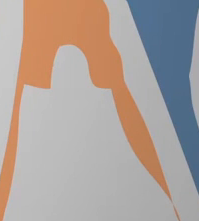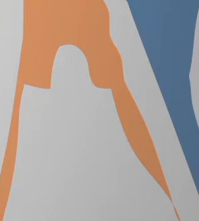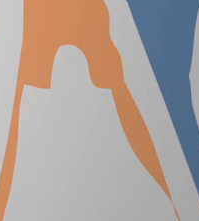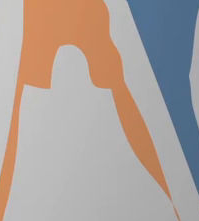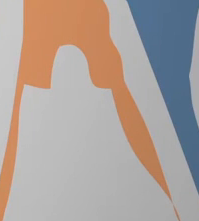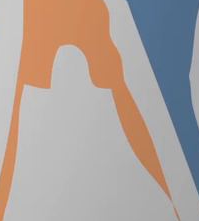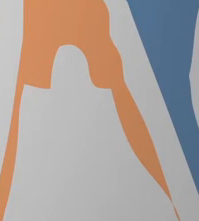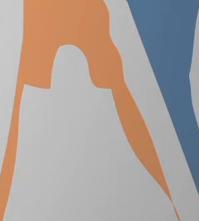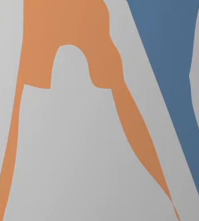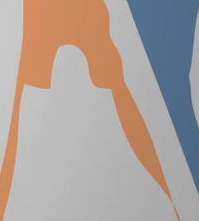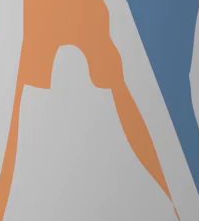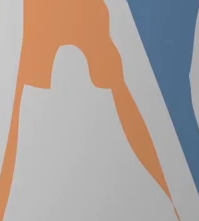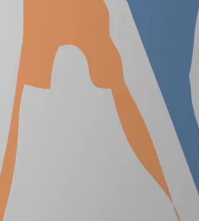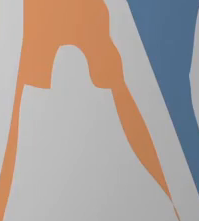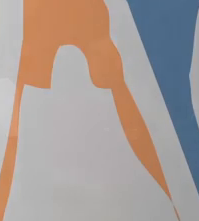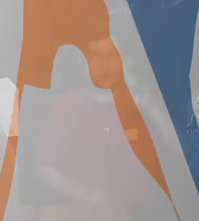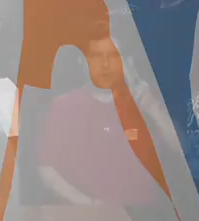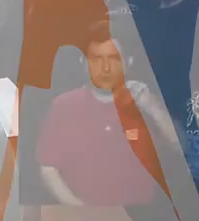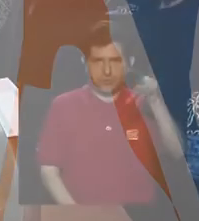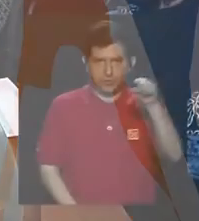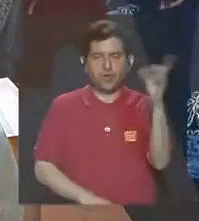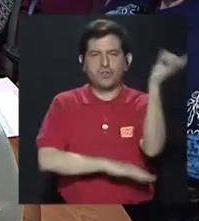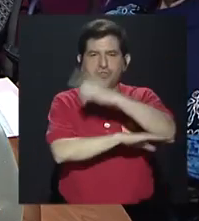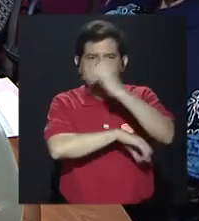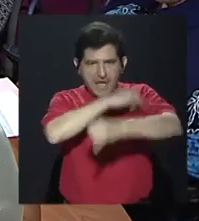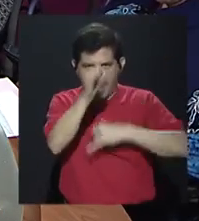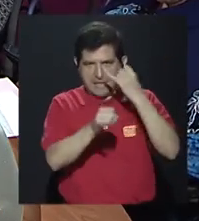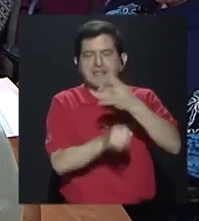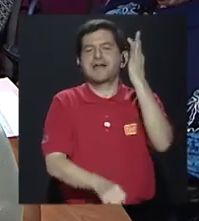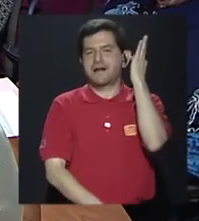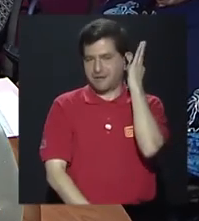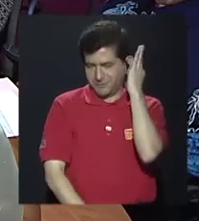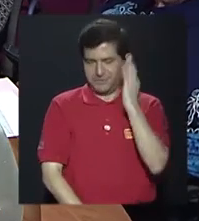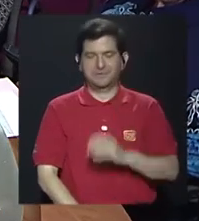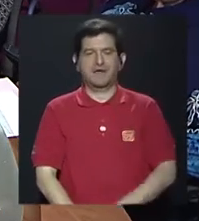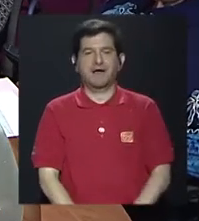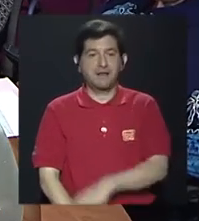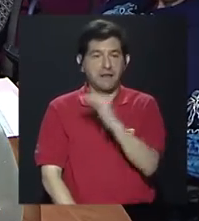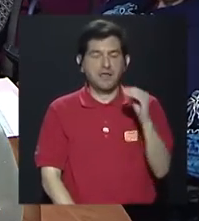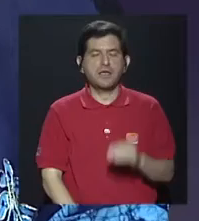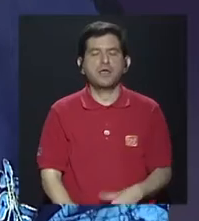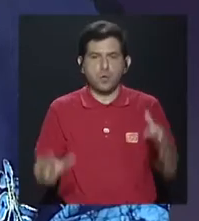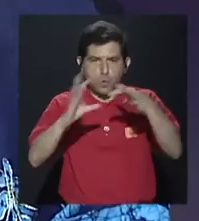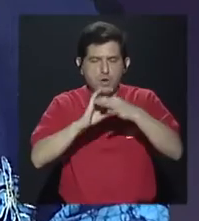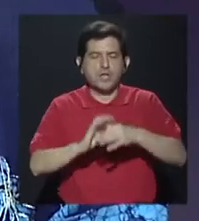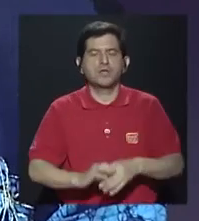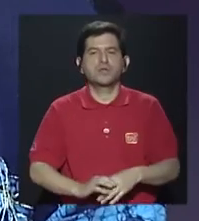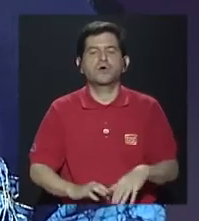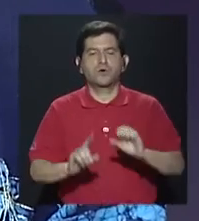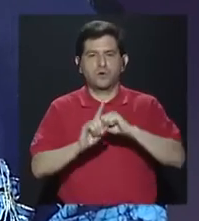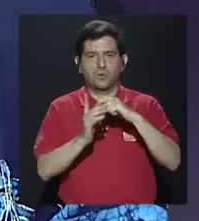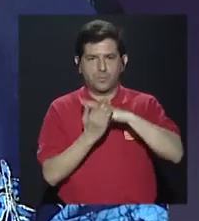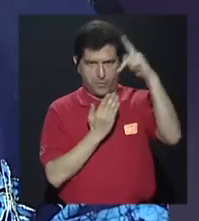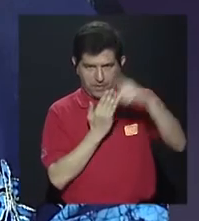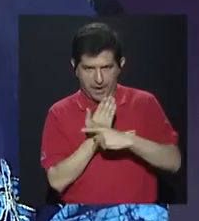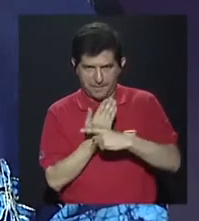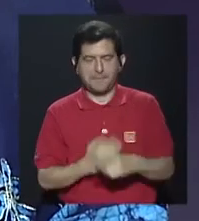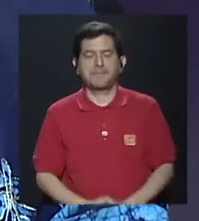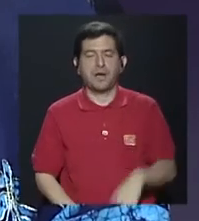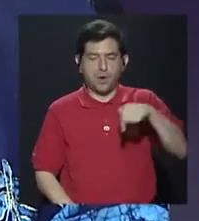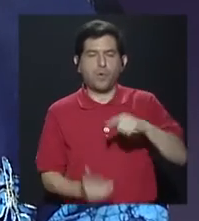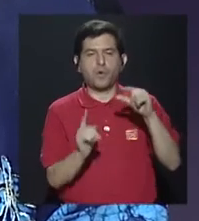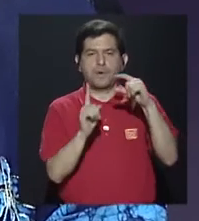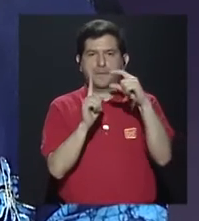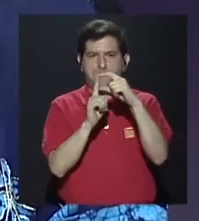Muy buenas. En conmemoración del 8 de marzo, Día Internacional de las Mujeres, y en coproducción con Nexos, el tema de hoy en Palabra